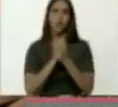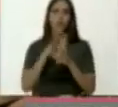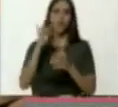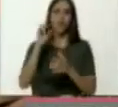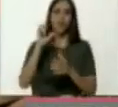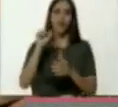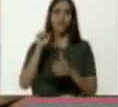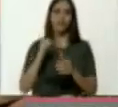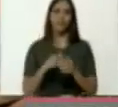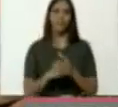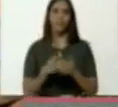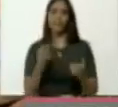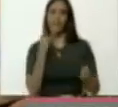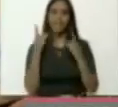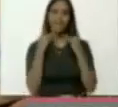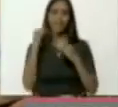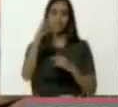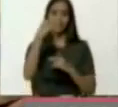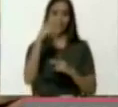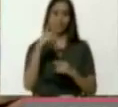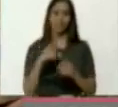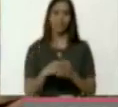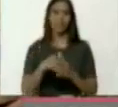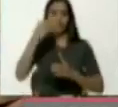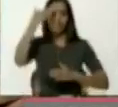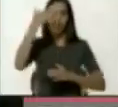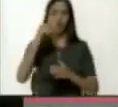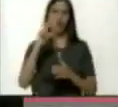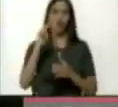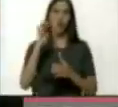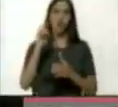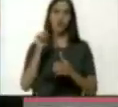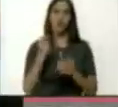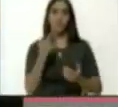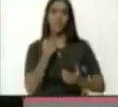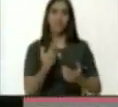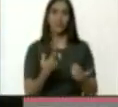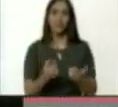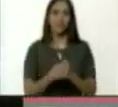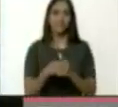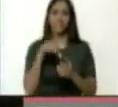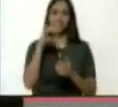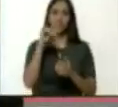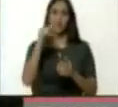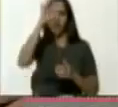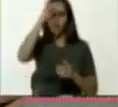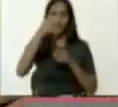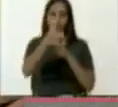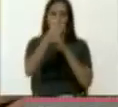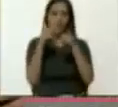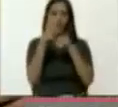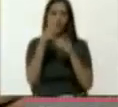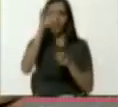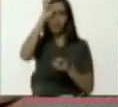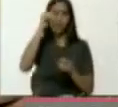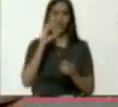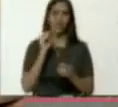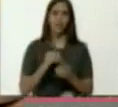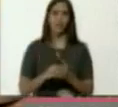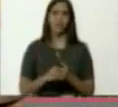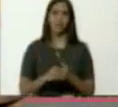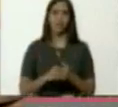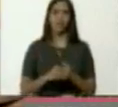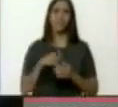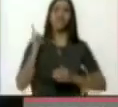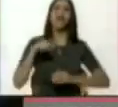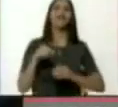compañero Miguel Domínguez, que está activo viendo Zurda Conducta. Saluda a Robinson Navarro, que está diciendo que Simonovi no sabe disparar. Ah, que no sabe disparar. Que no hablemos de eso. Saludos al director de la